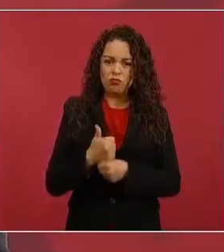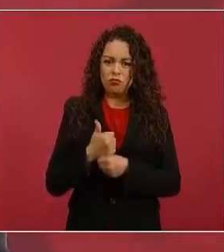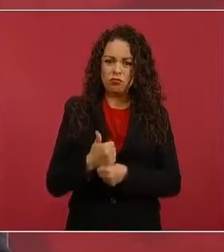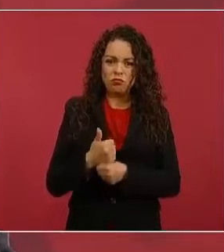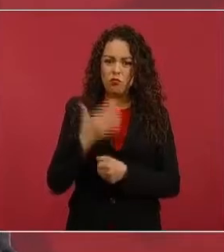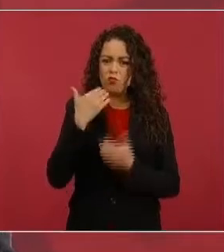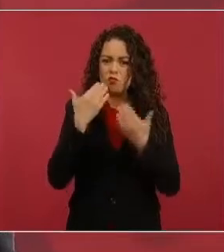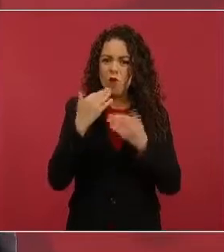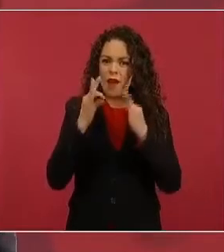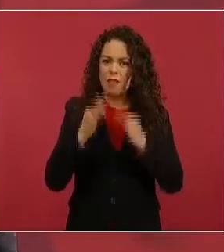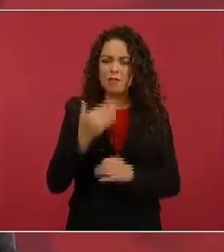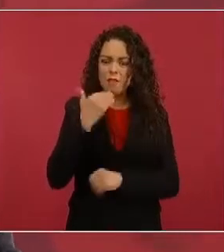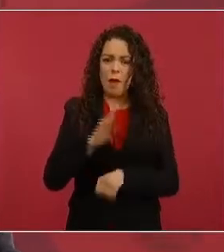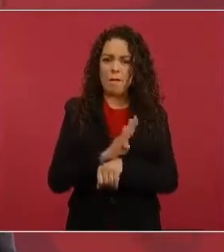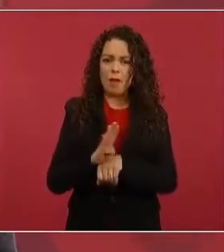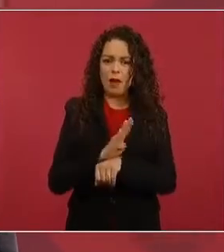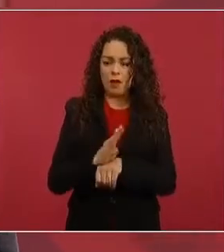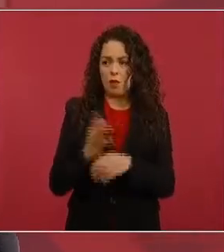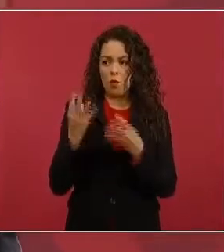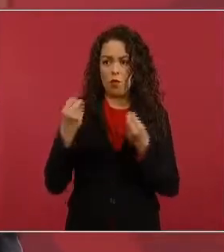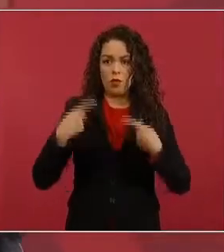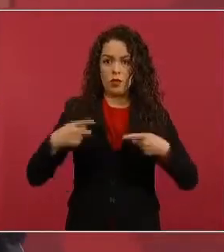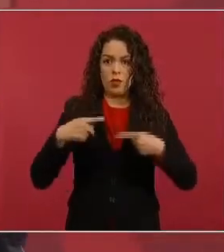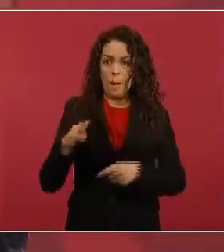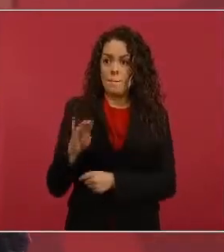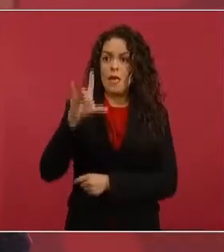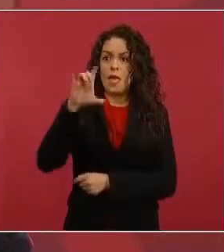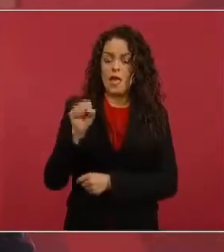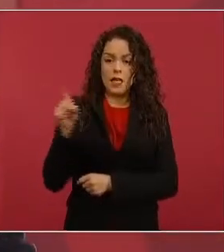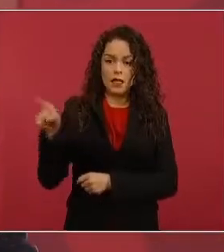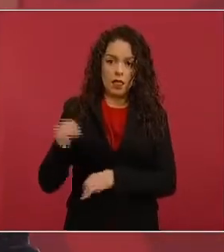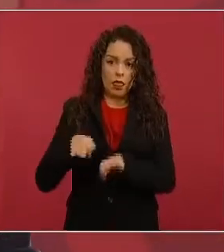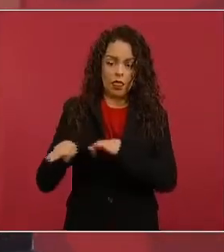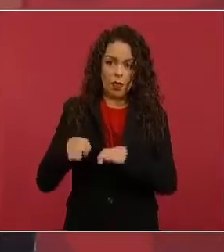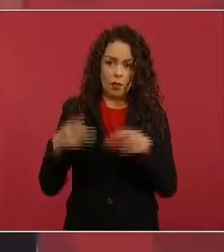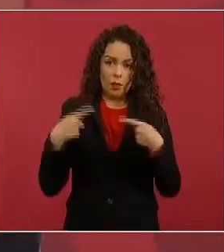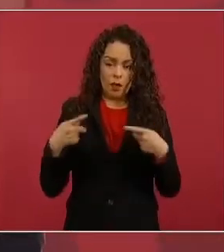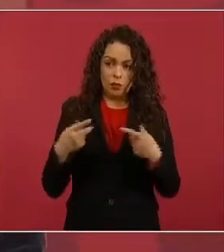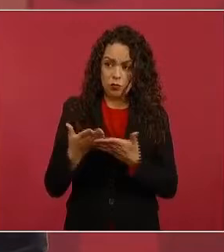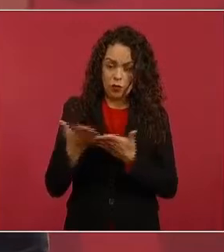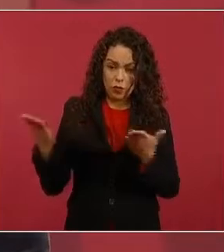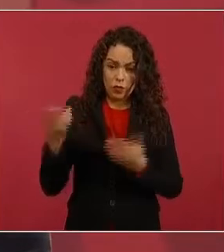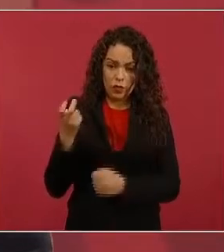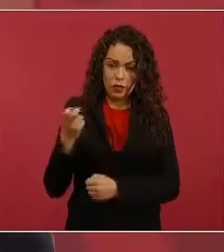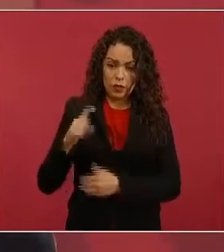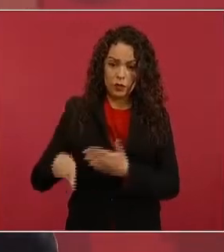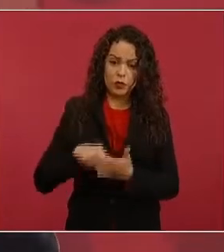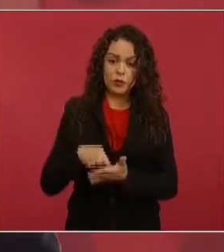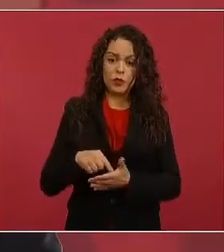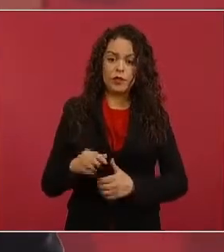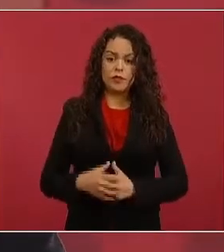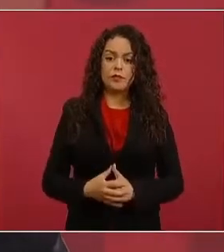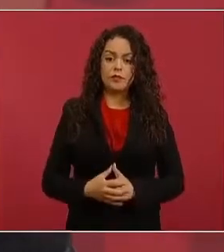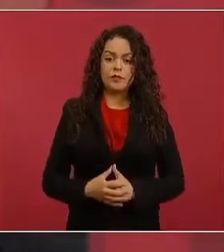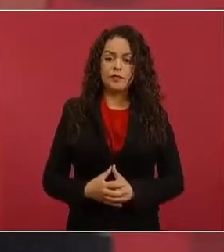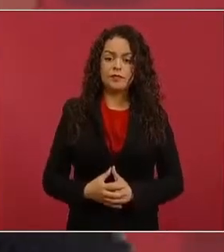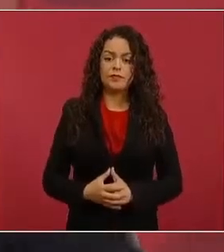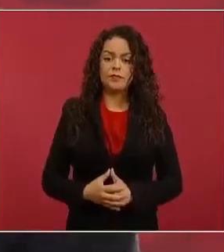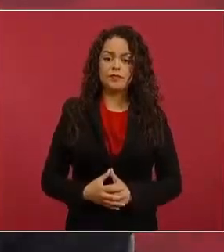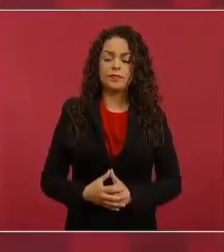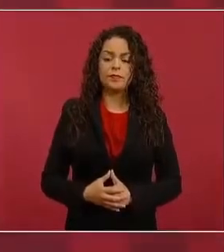Los miles de trabajadores de la industria textil, había una